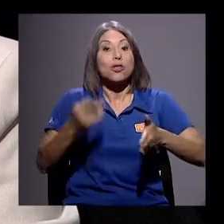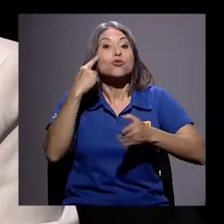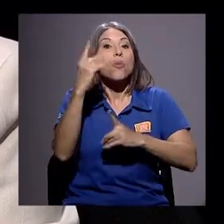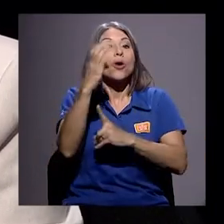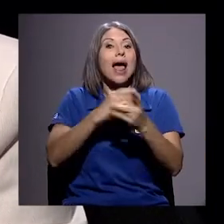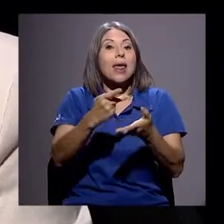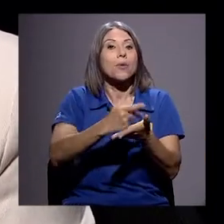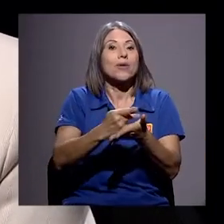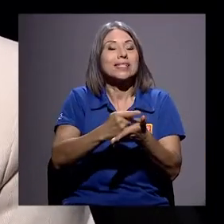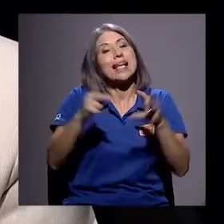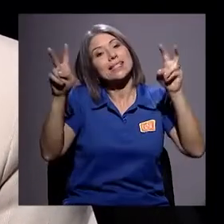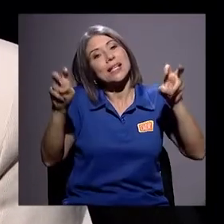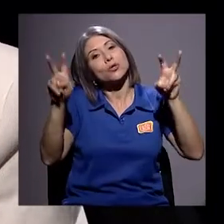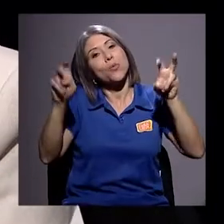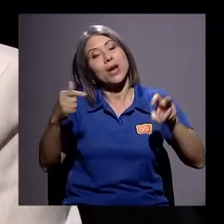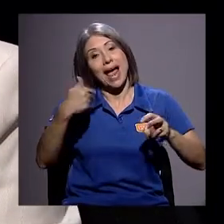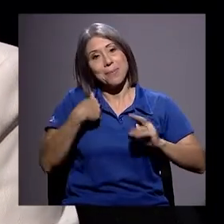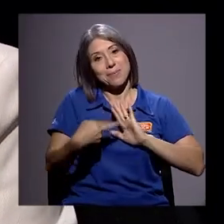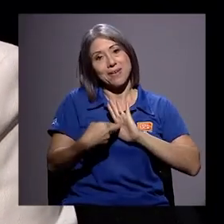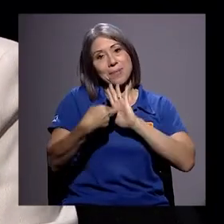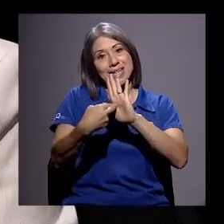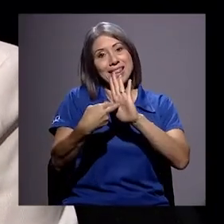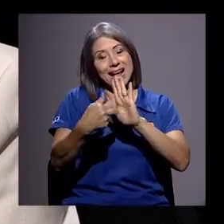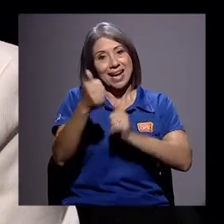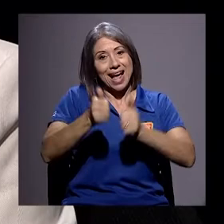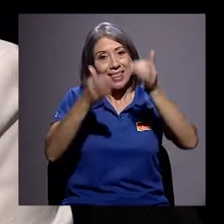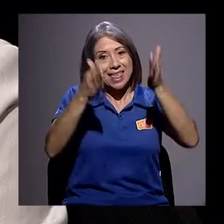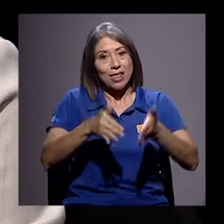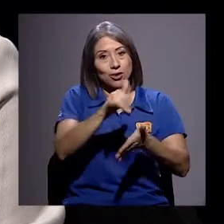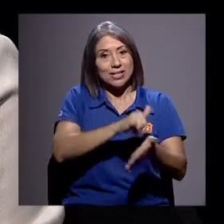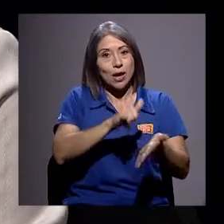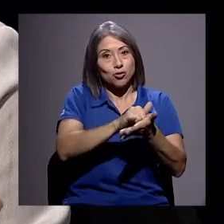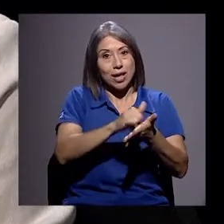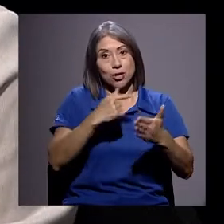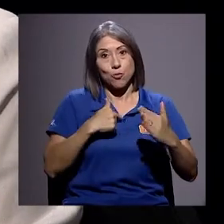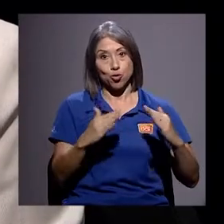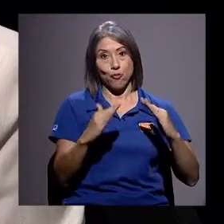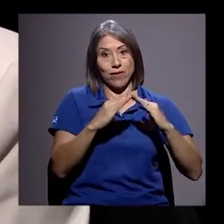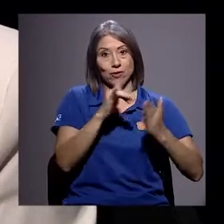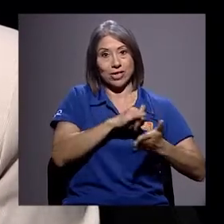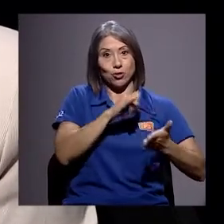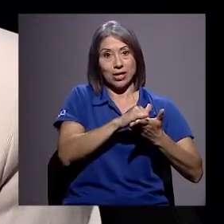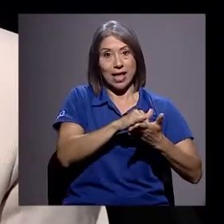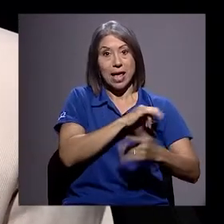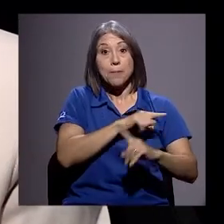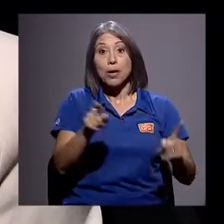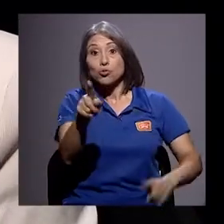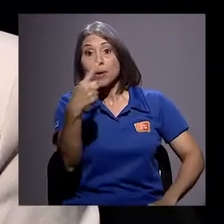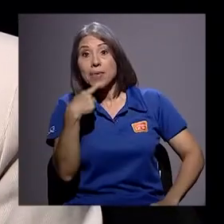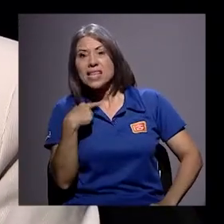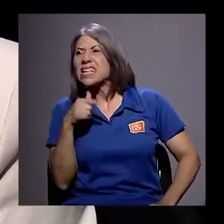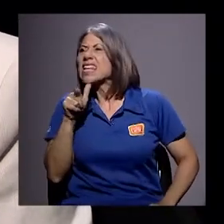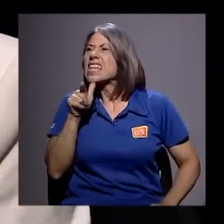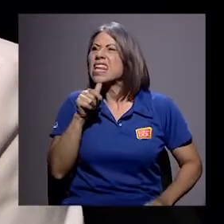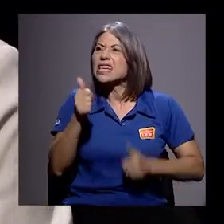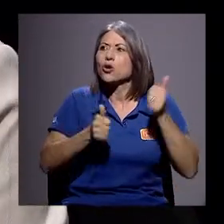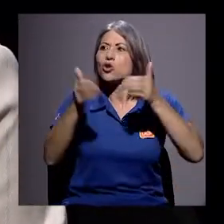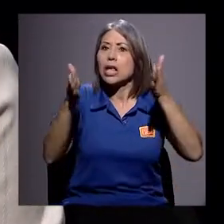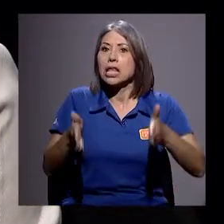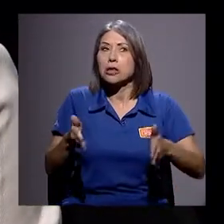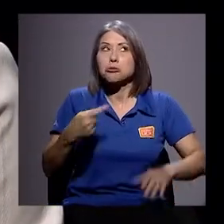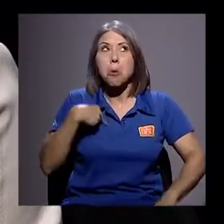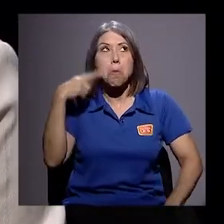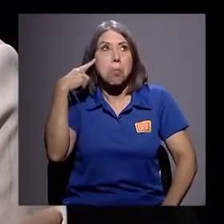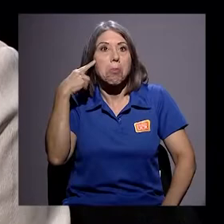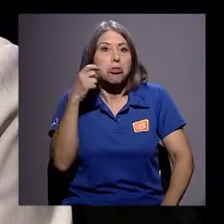candidatos de san josé porque yo vivo en san josé pero la realidad es que si usted me dice que yo diga la lista de todos los candidatos por san jose la